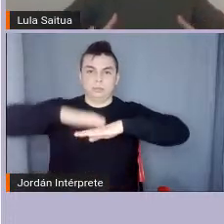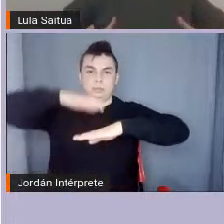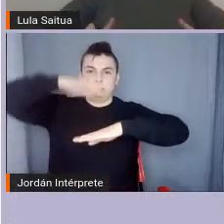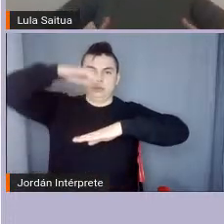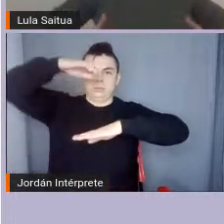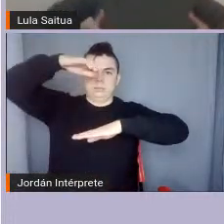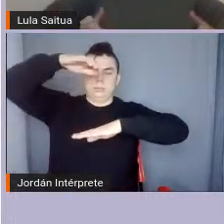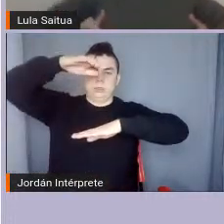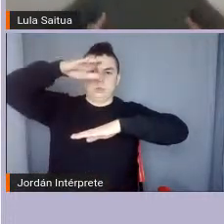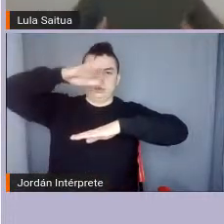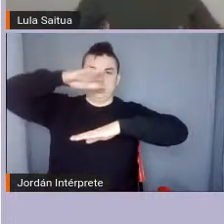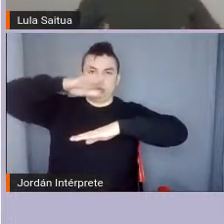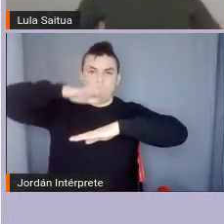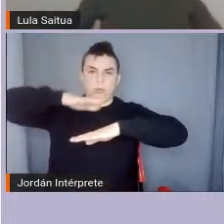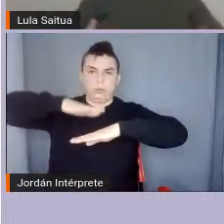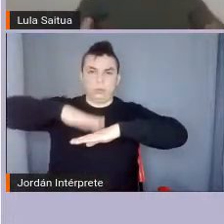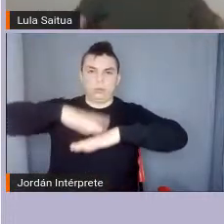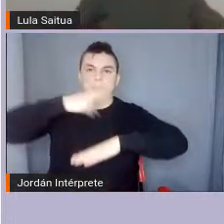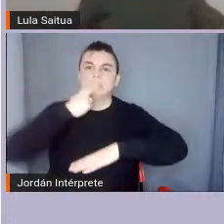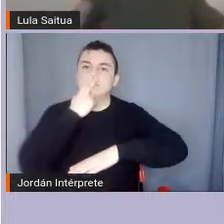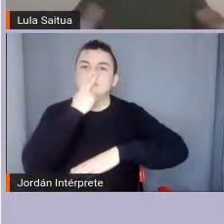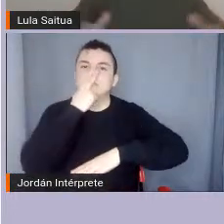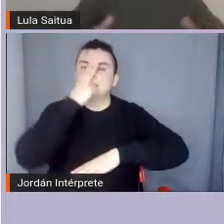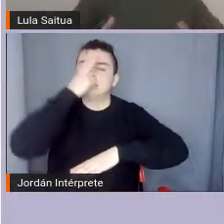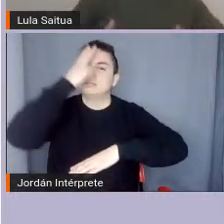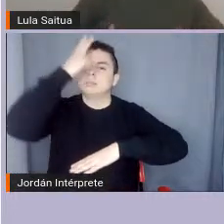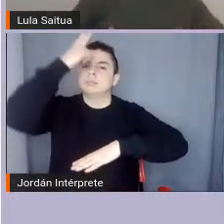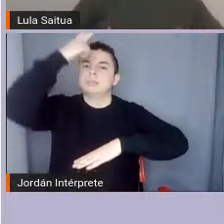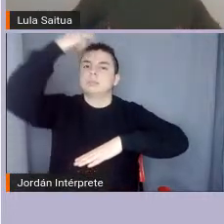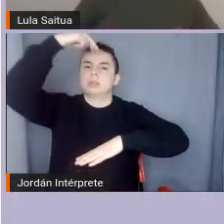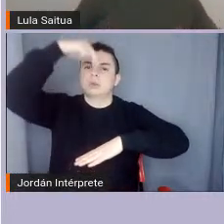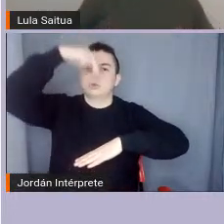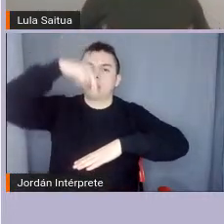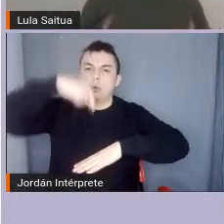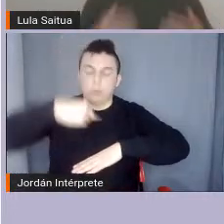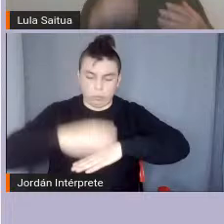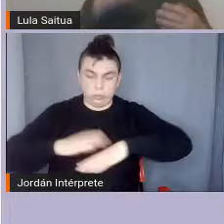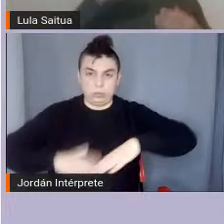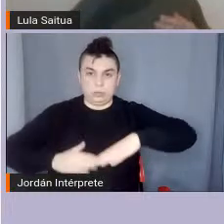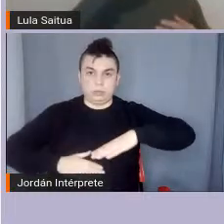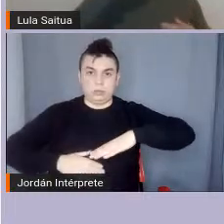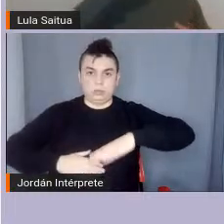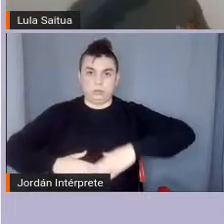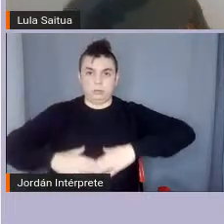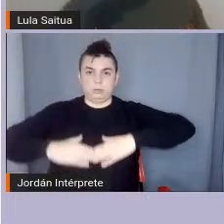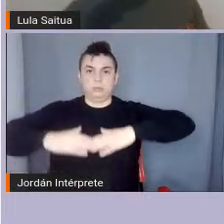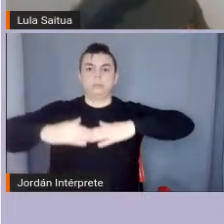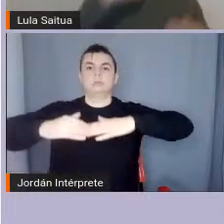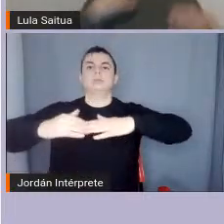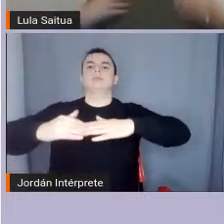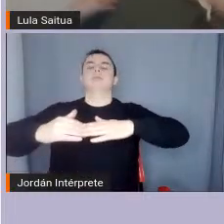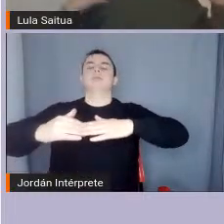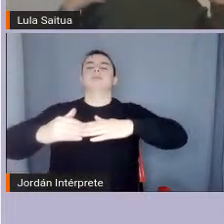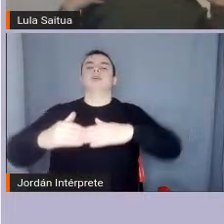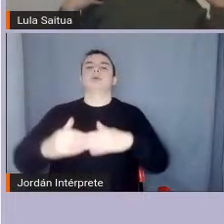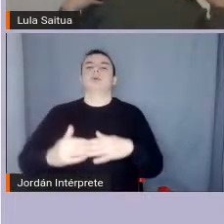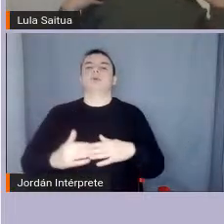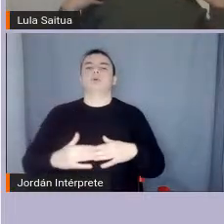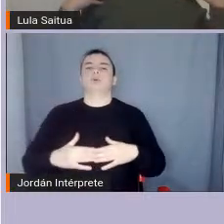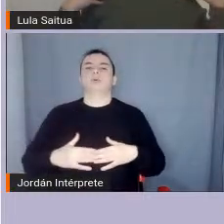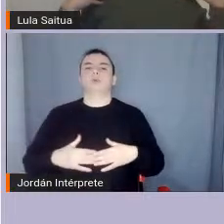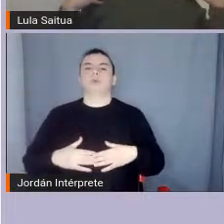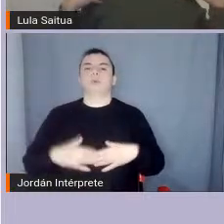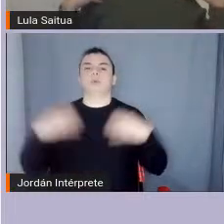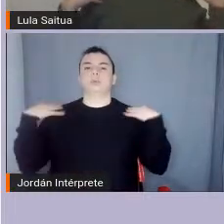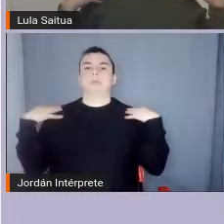naturalmente y entra en la expiración. Sale. Y entra. Yo inspiro, no subo